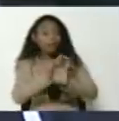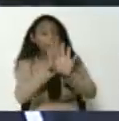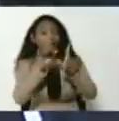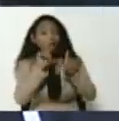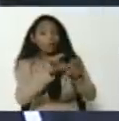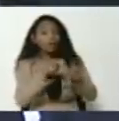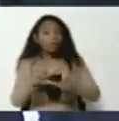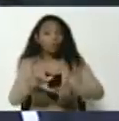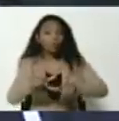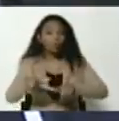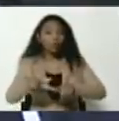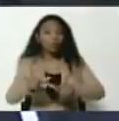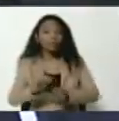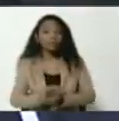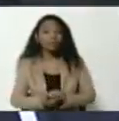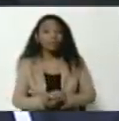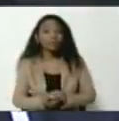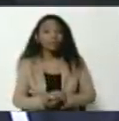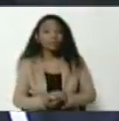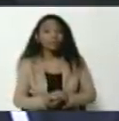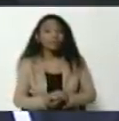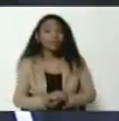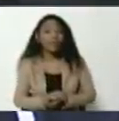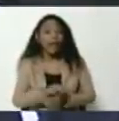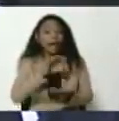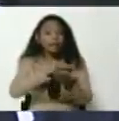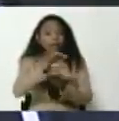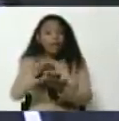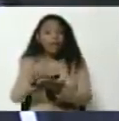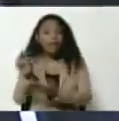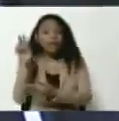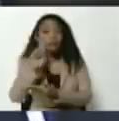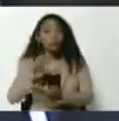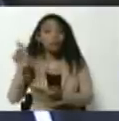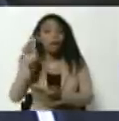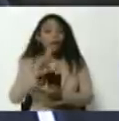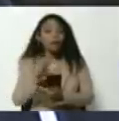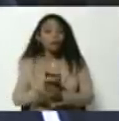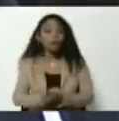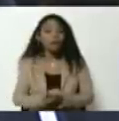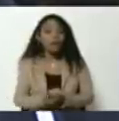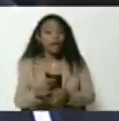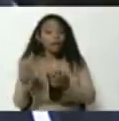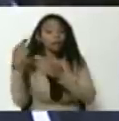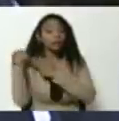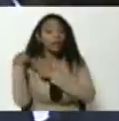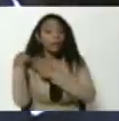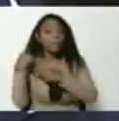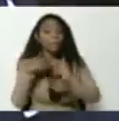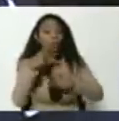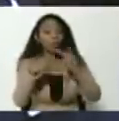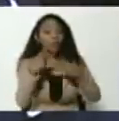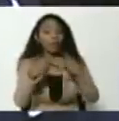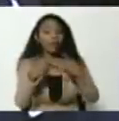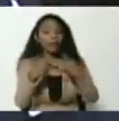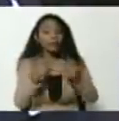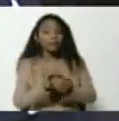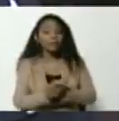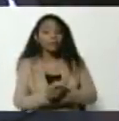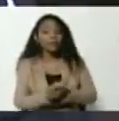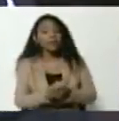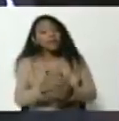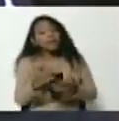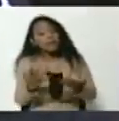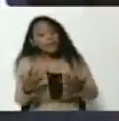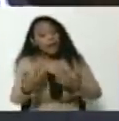este espacio? Las estrategias que se utilizaron y las responsabilidades políticas. Y sobre